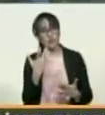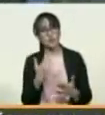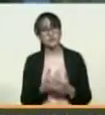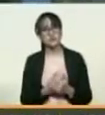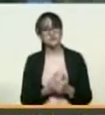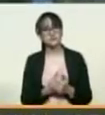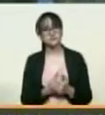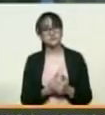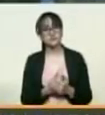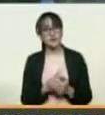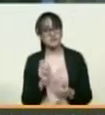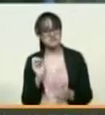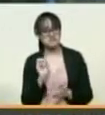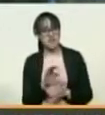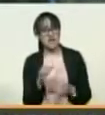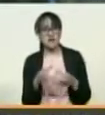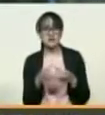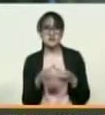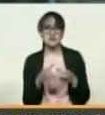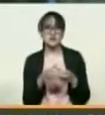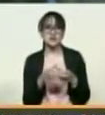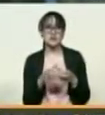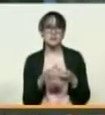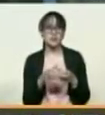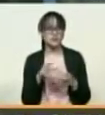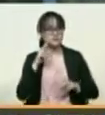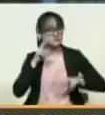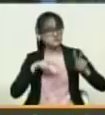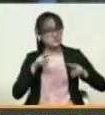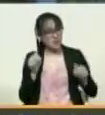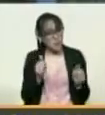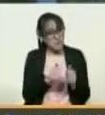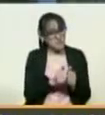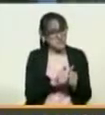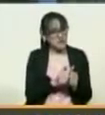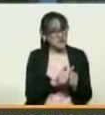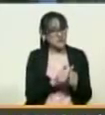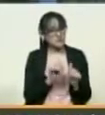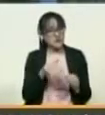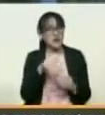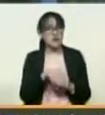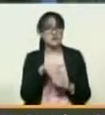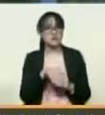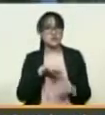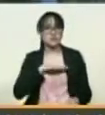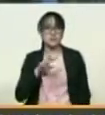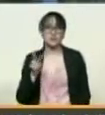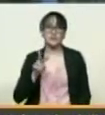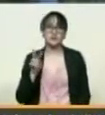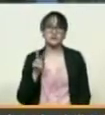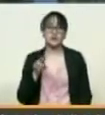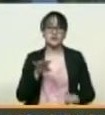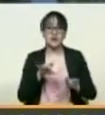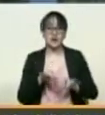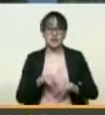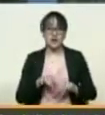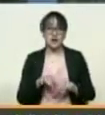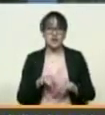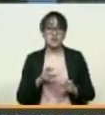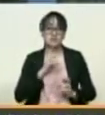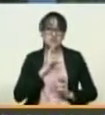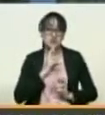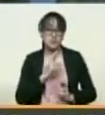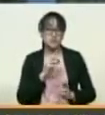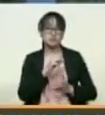que mandara un equipo de veeduría, de observación, de acompañamiento a las elecciones venezolanas. El secretario general nos respondió a